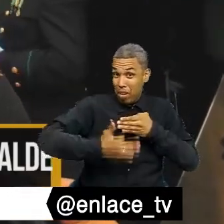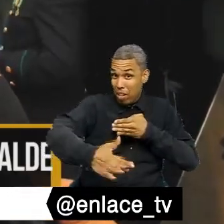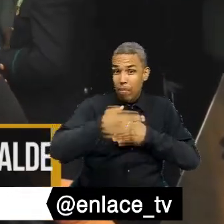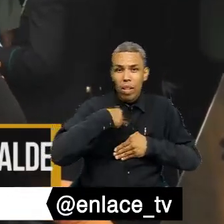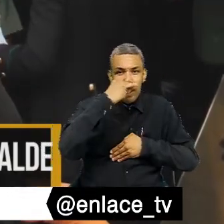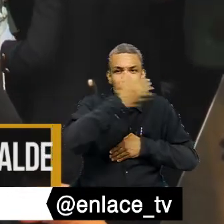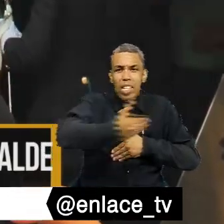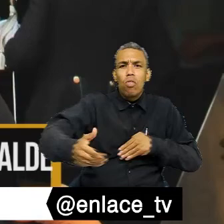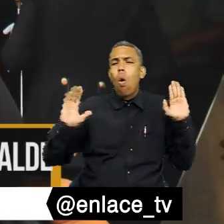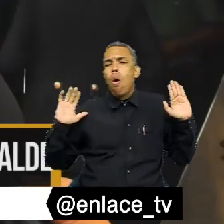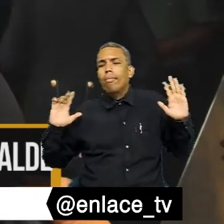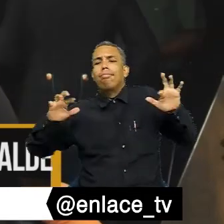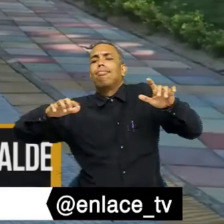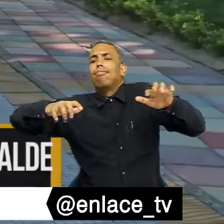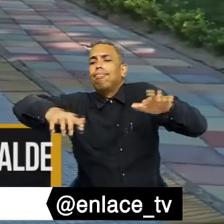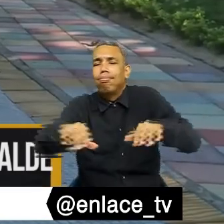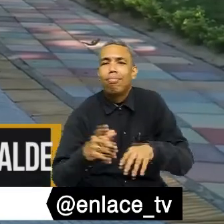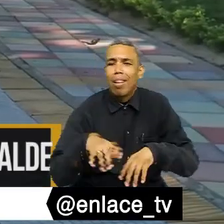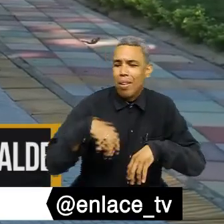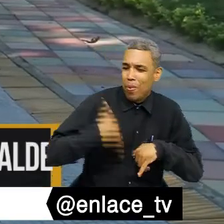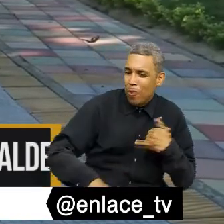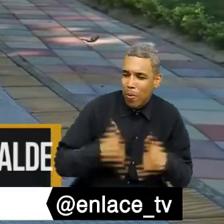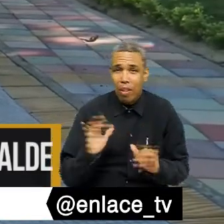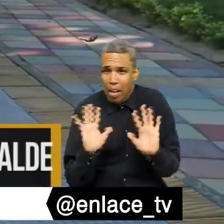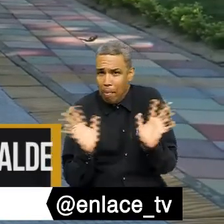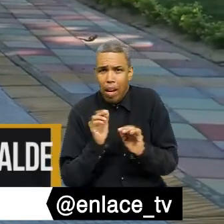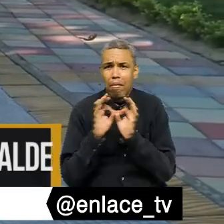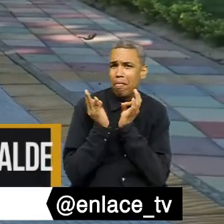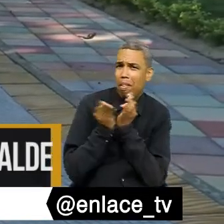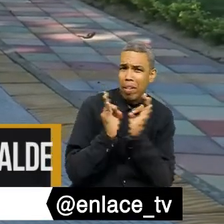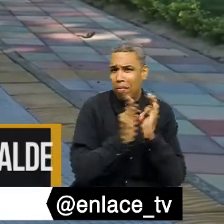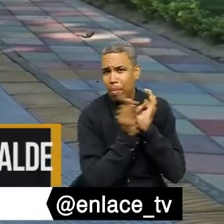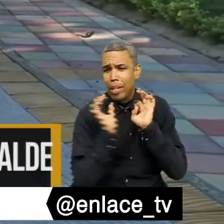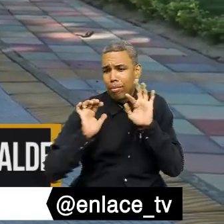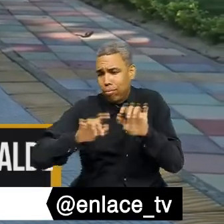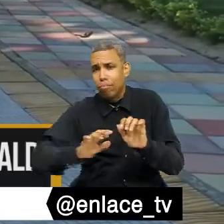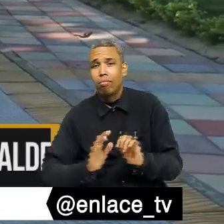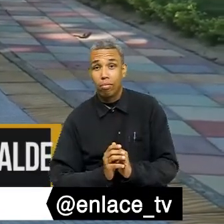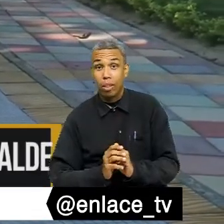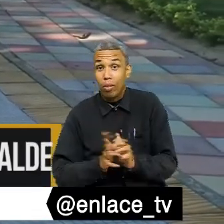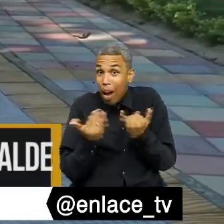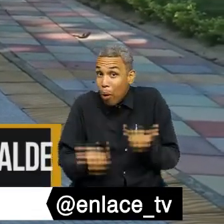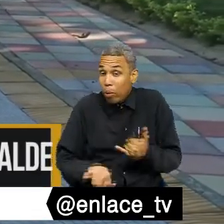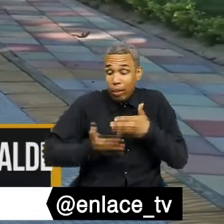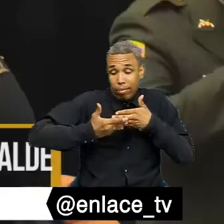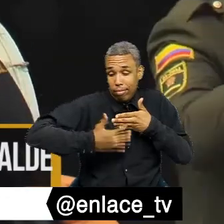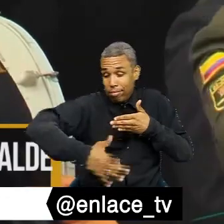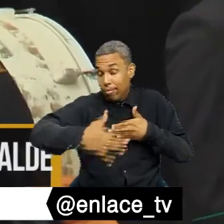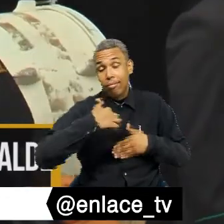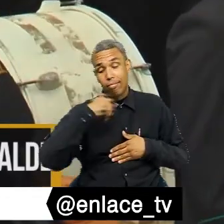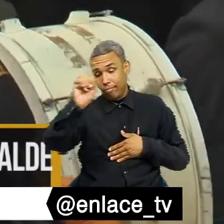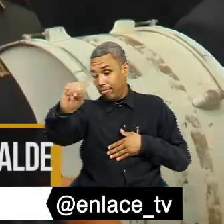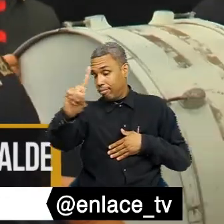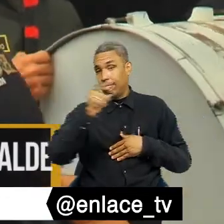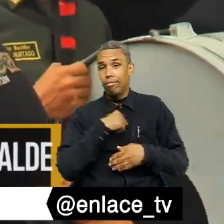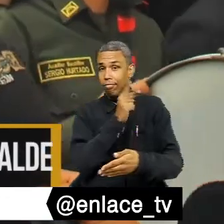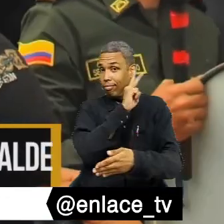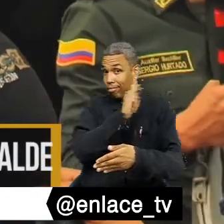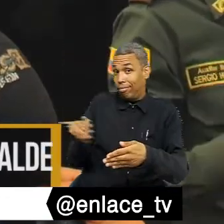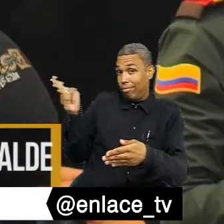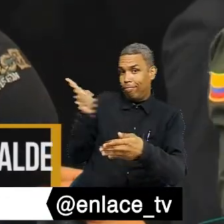parque invadido por los vendedores ambulantes, entonces eso ni se puede transitar ni se puede caminar. Vamos a concertar algunos